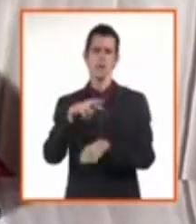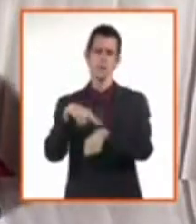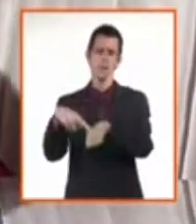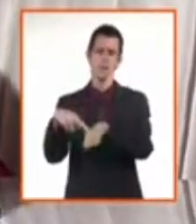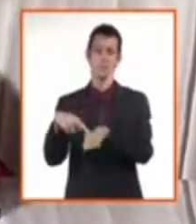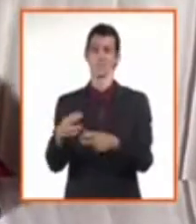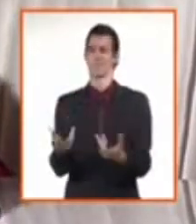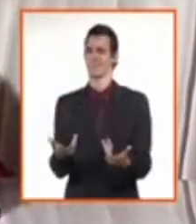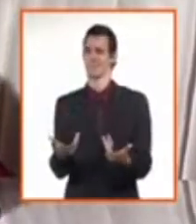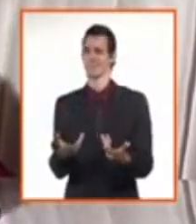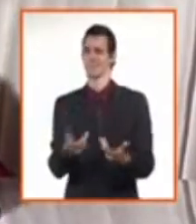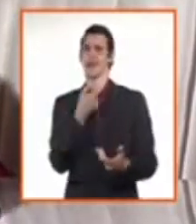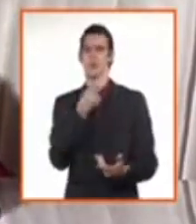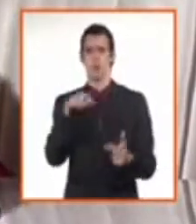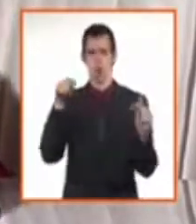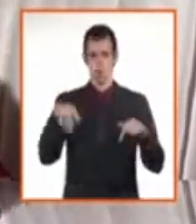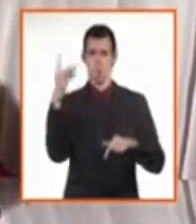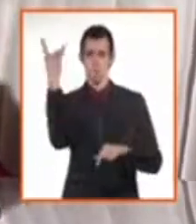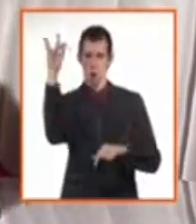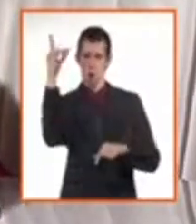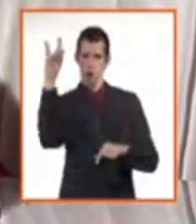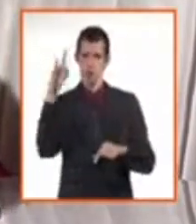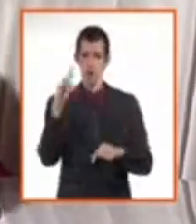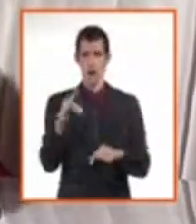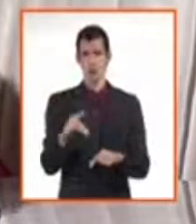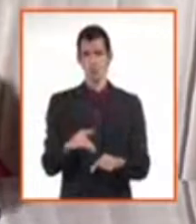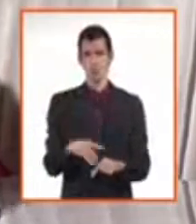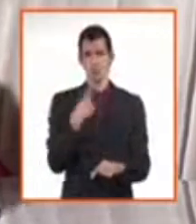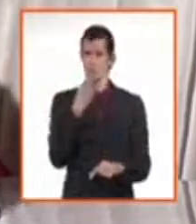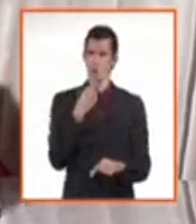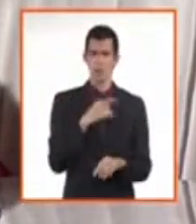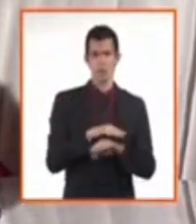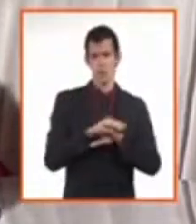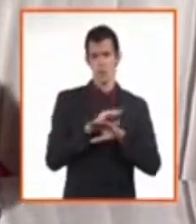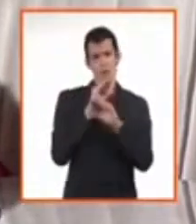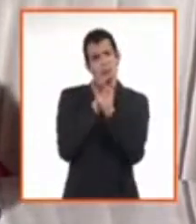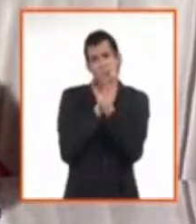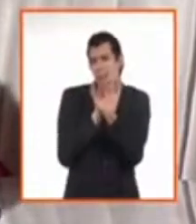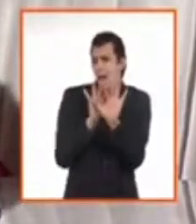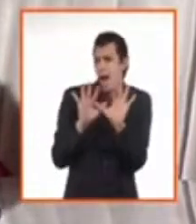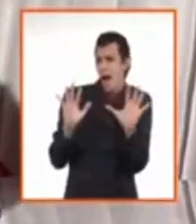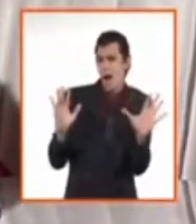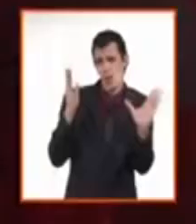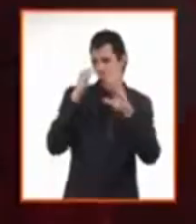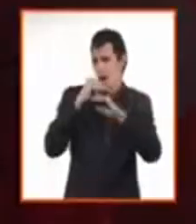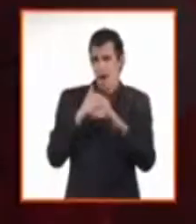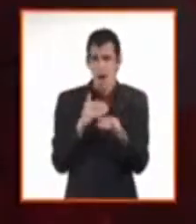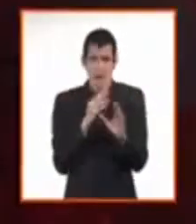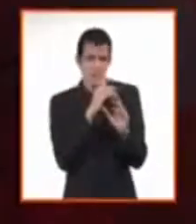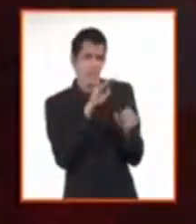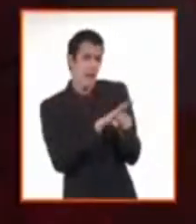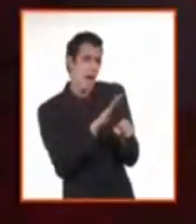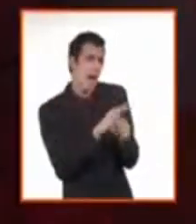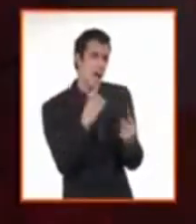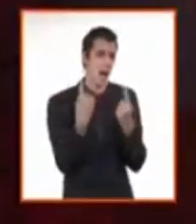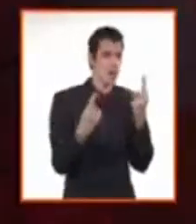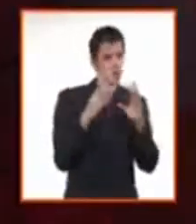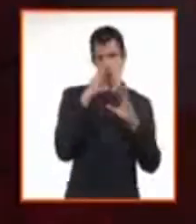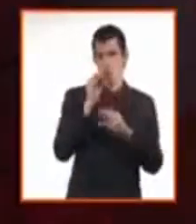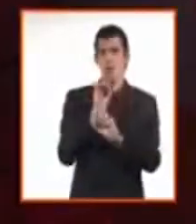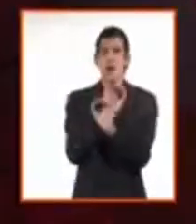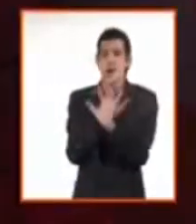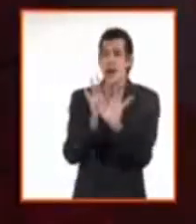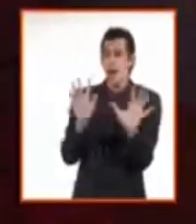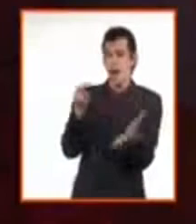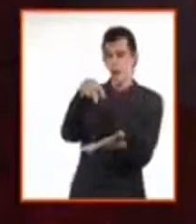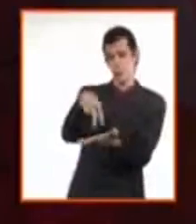lo acusó directamente su responsabilidad en lo que ocurrió en bolívar lo hizo ayer alberto fernández lo hace también en